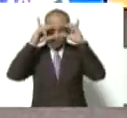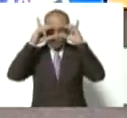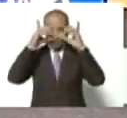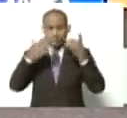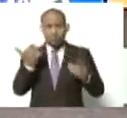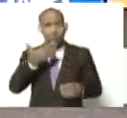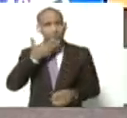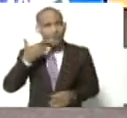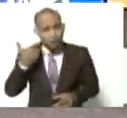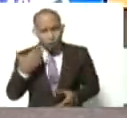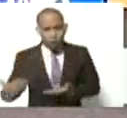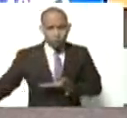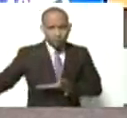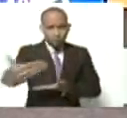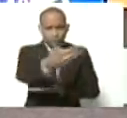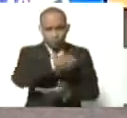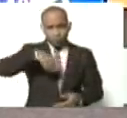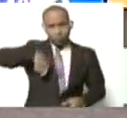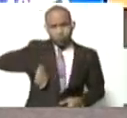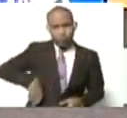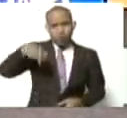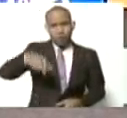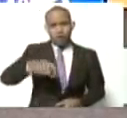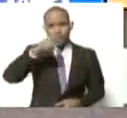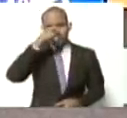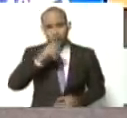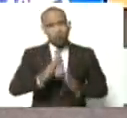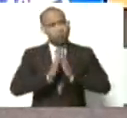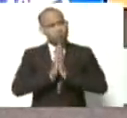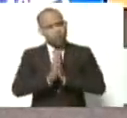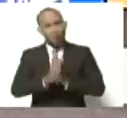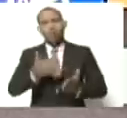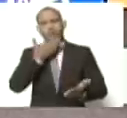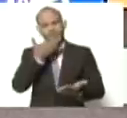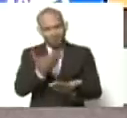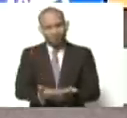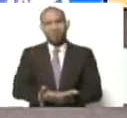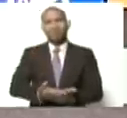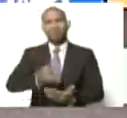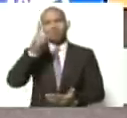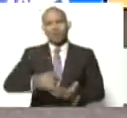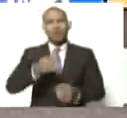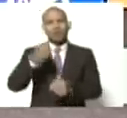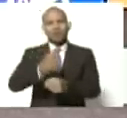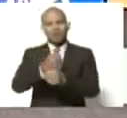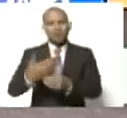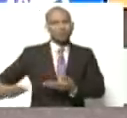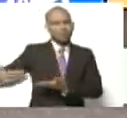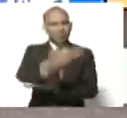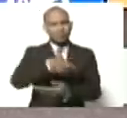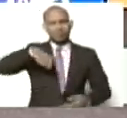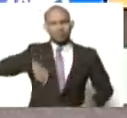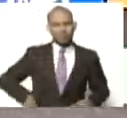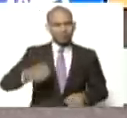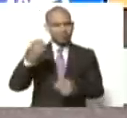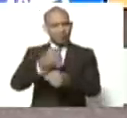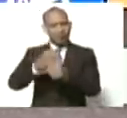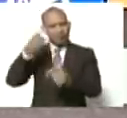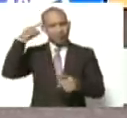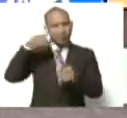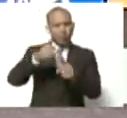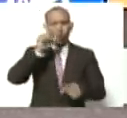mejorando los ingresos este año. Tenemos que avanzar en la mejoría de los contratos colectivos y del salario real de la clase obrera